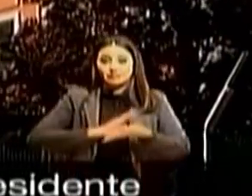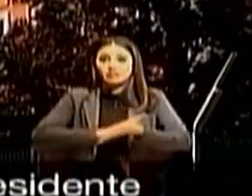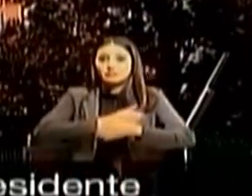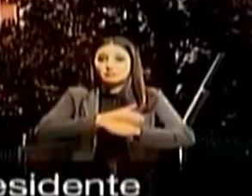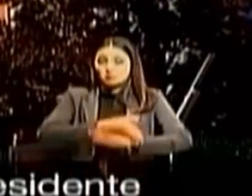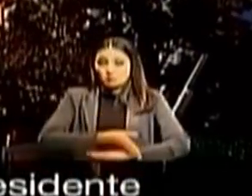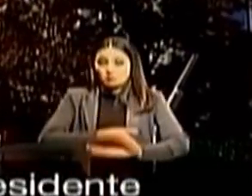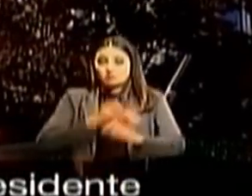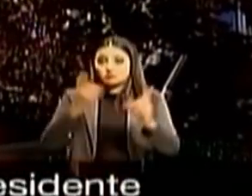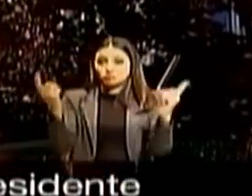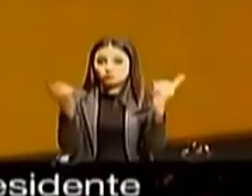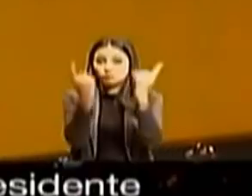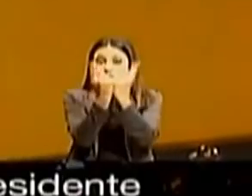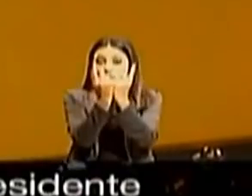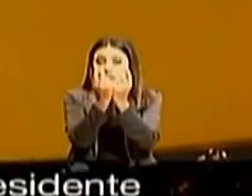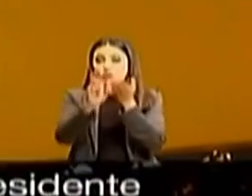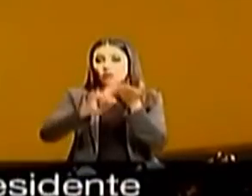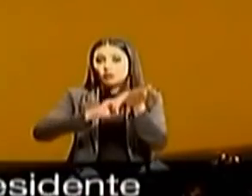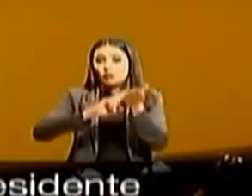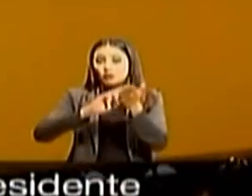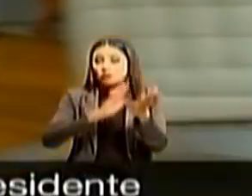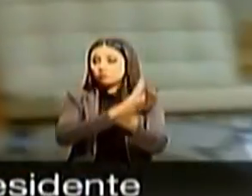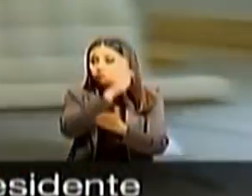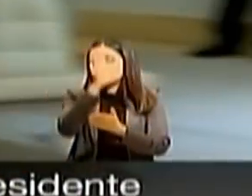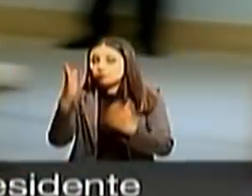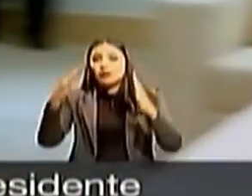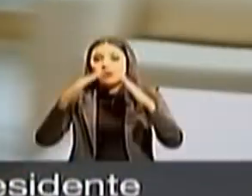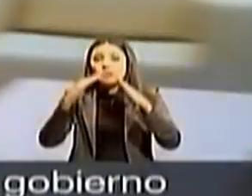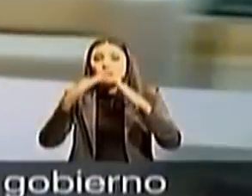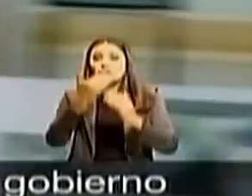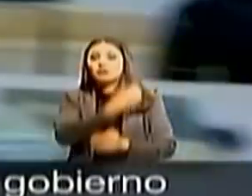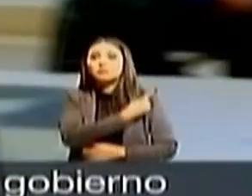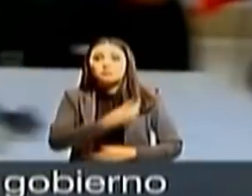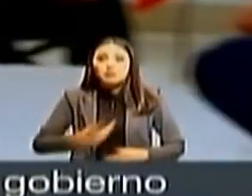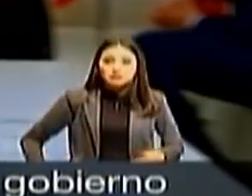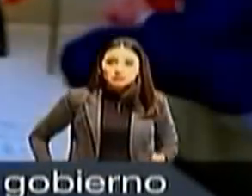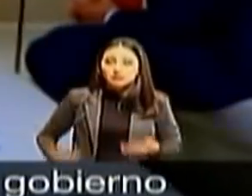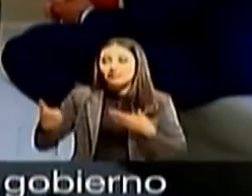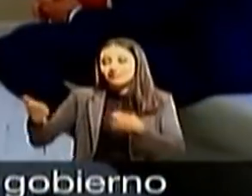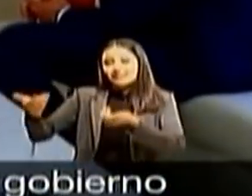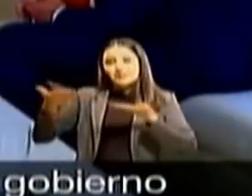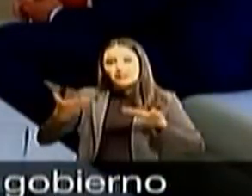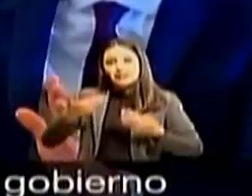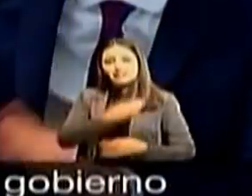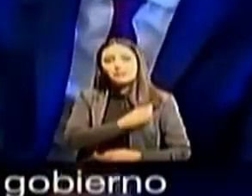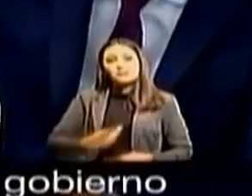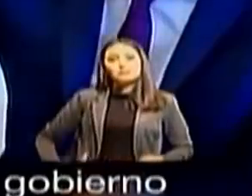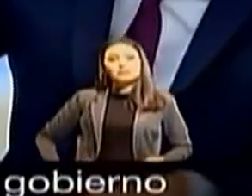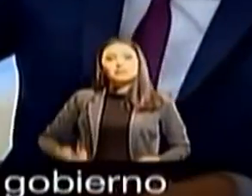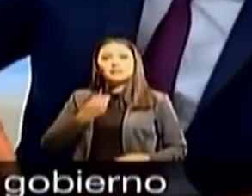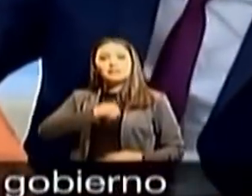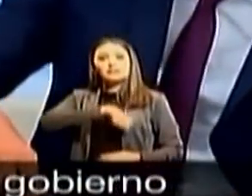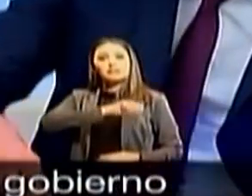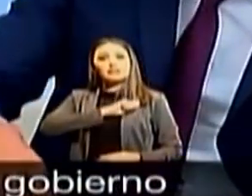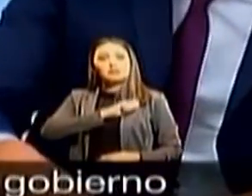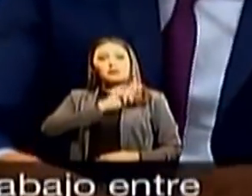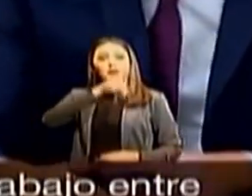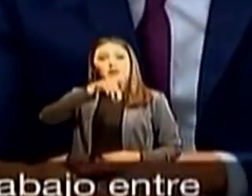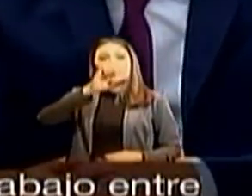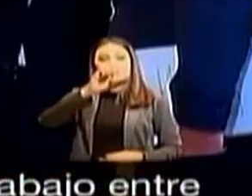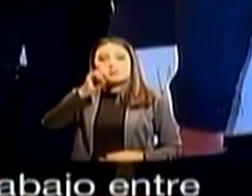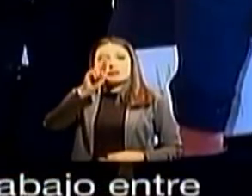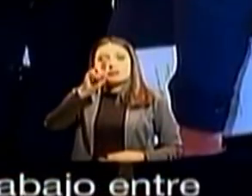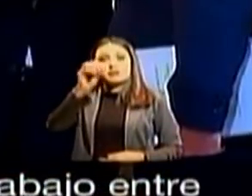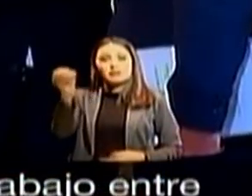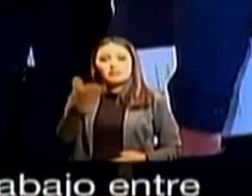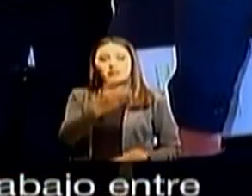Posterior a esta actividad, el presidente Moreno se dirigió al Palacio de la Moncloa, donde fue recibido por el jefe del gobierno español, Pedro Sánchez. Luego